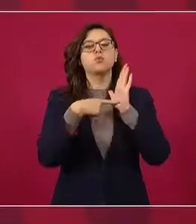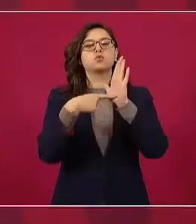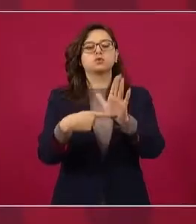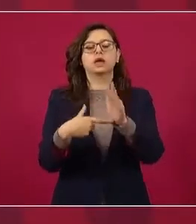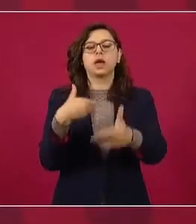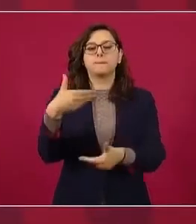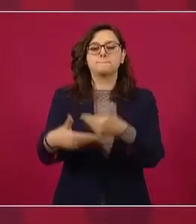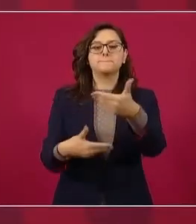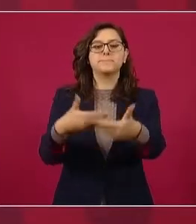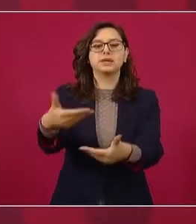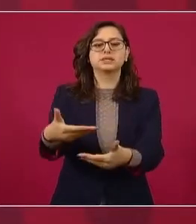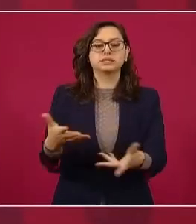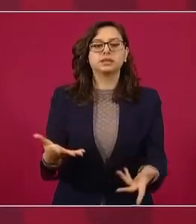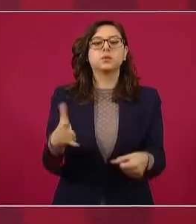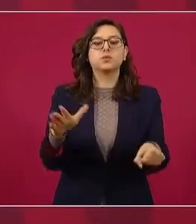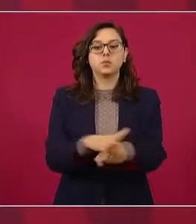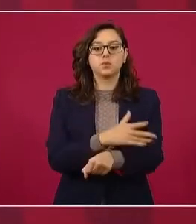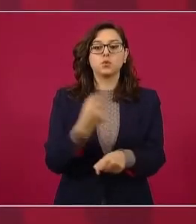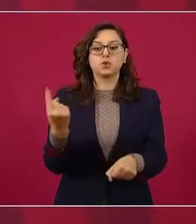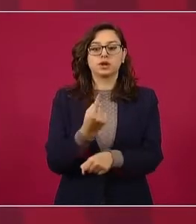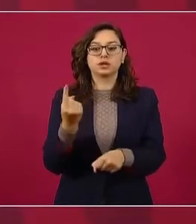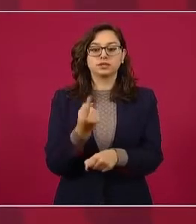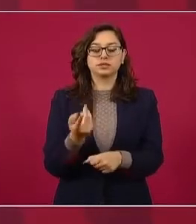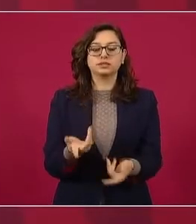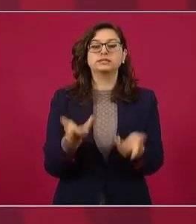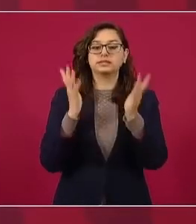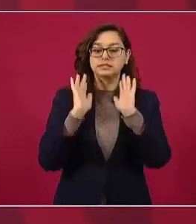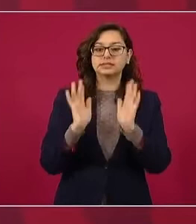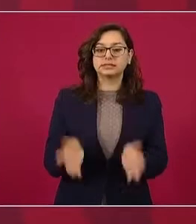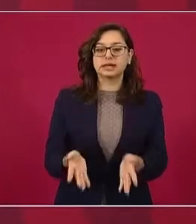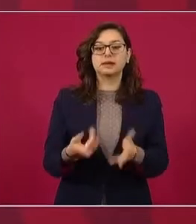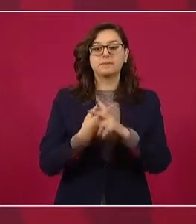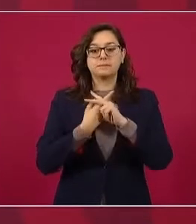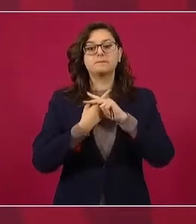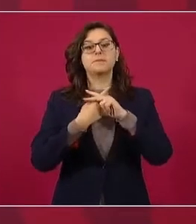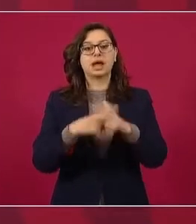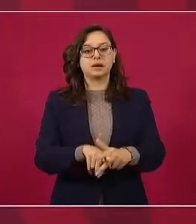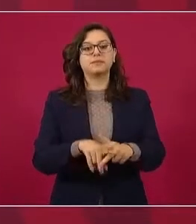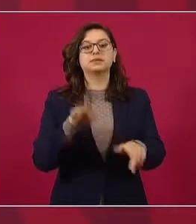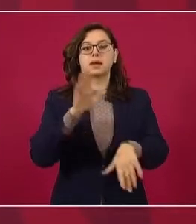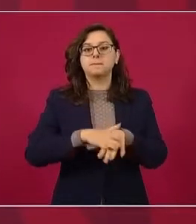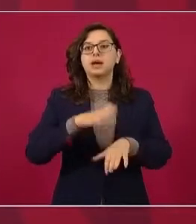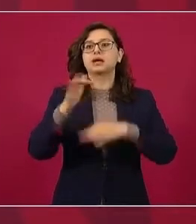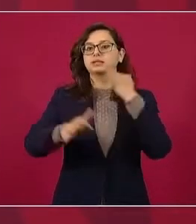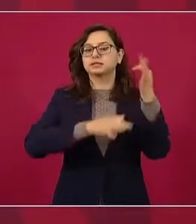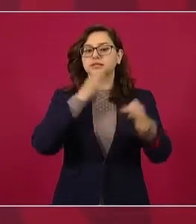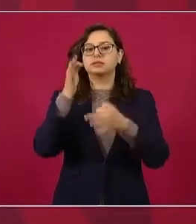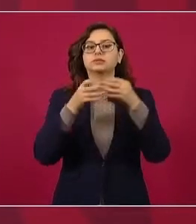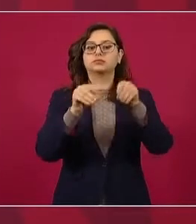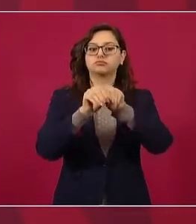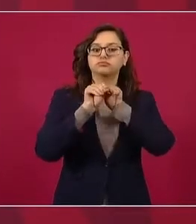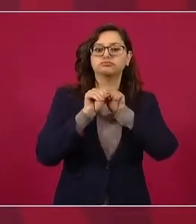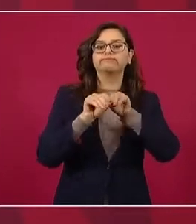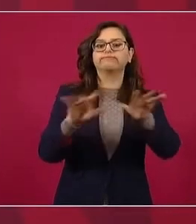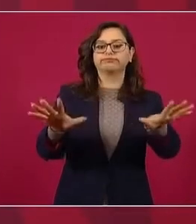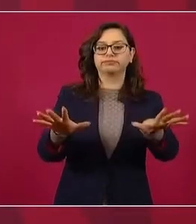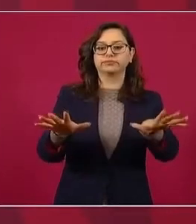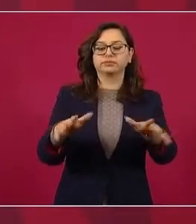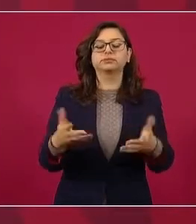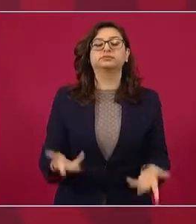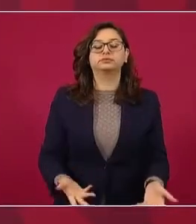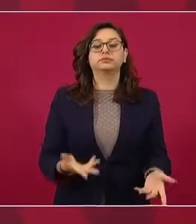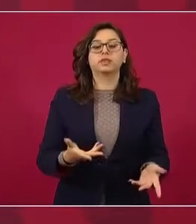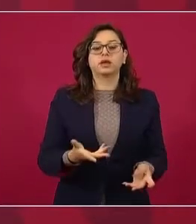va a empezar ya a salir, porque intervienen ya jueces en